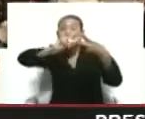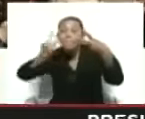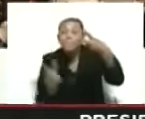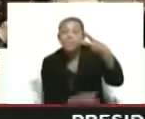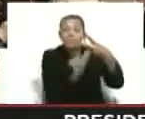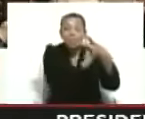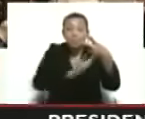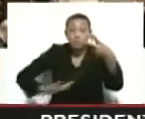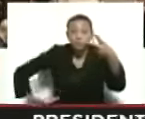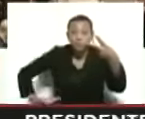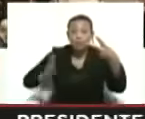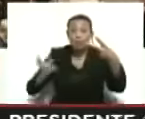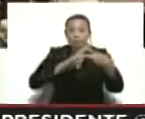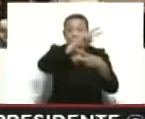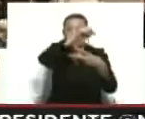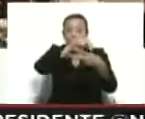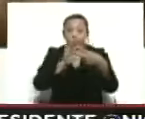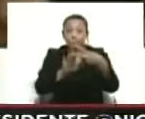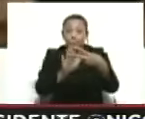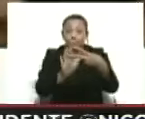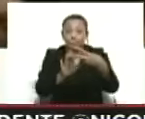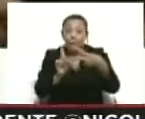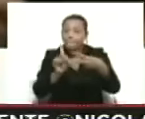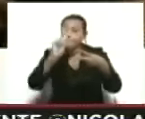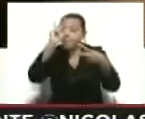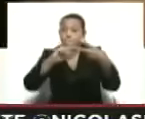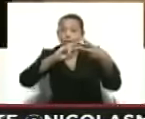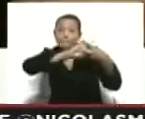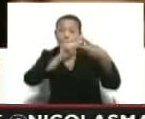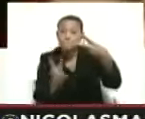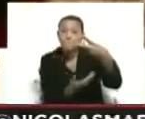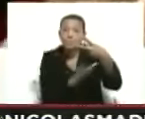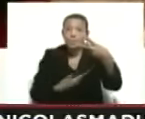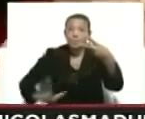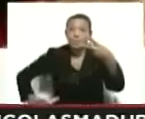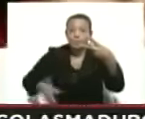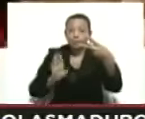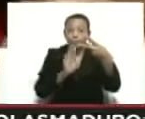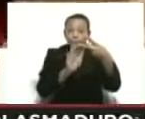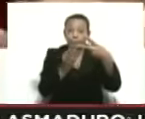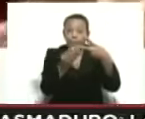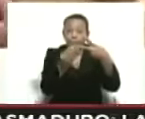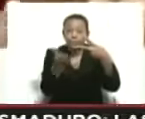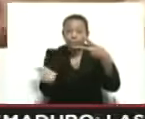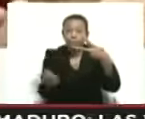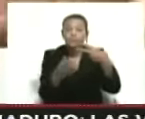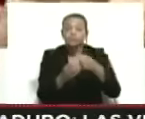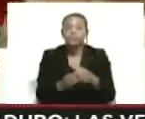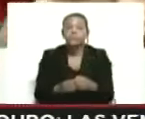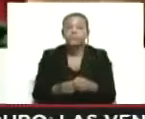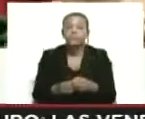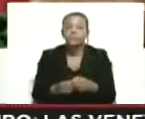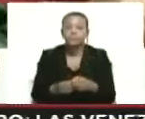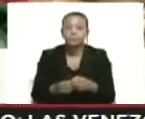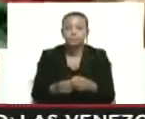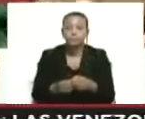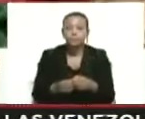vicepresidente de la Asamblea Nacional de la República Bolivariana de Venezuela.